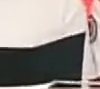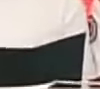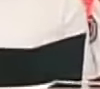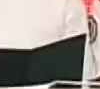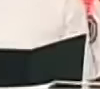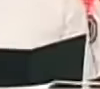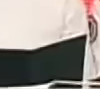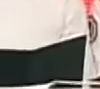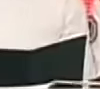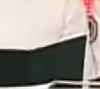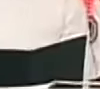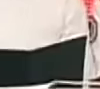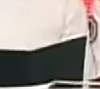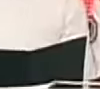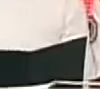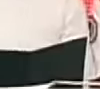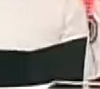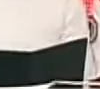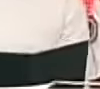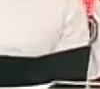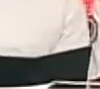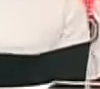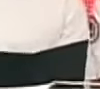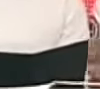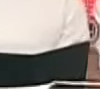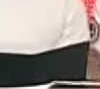y del norte también,